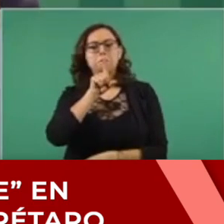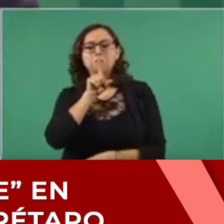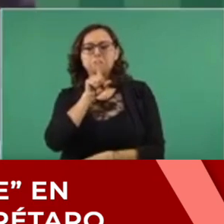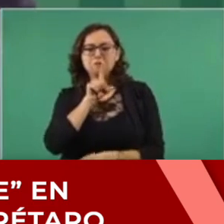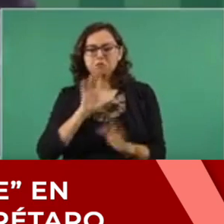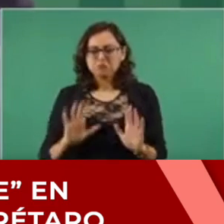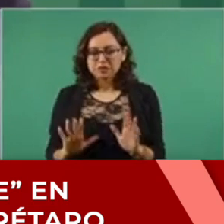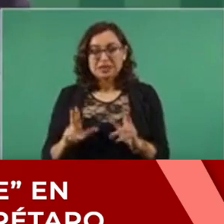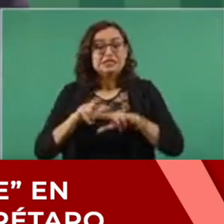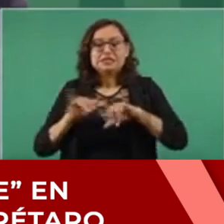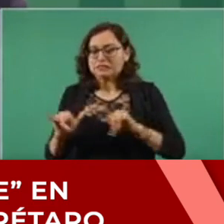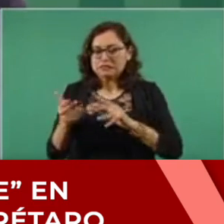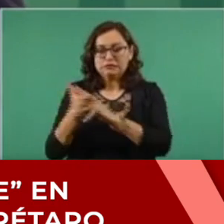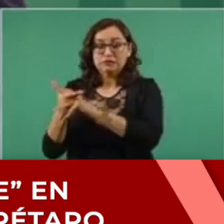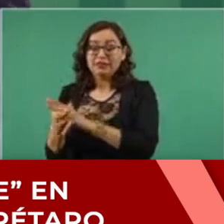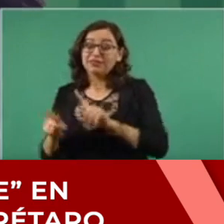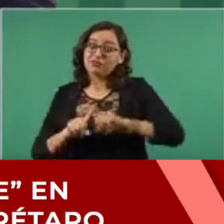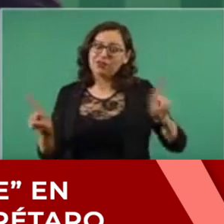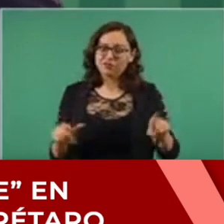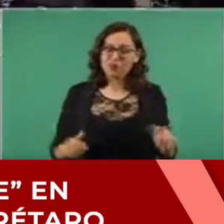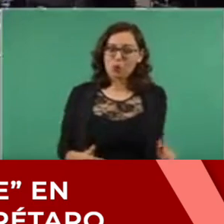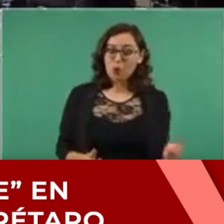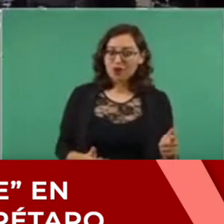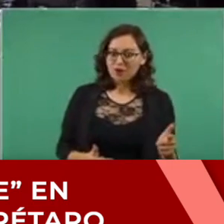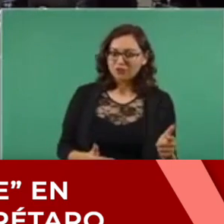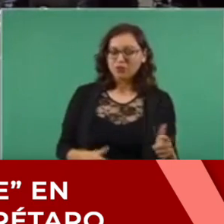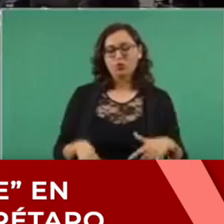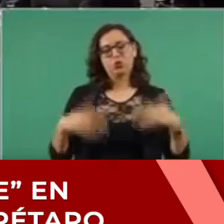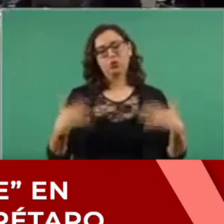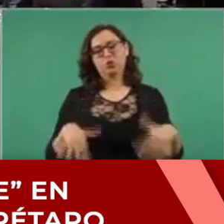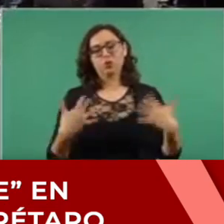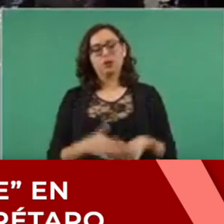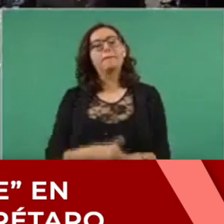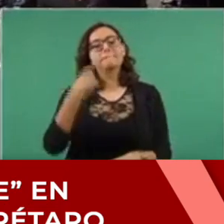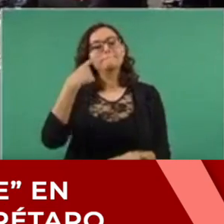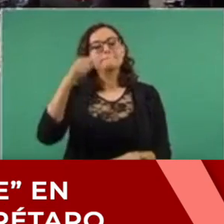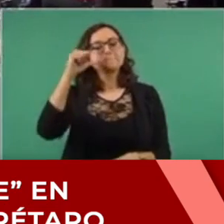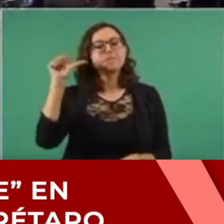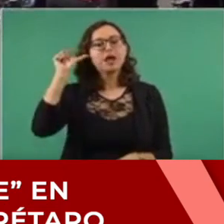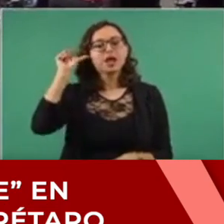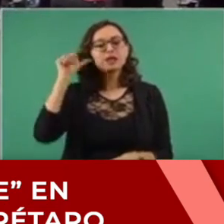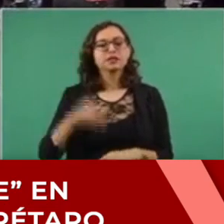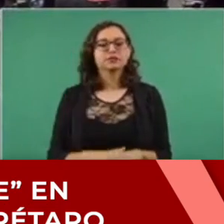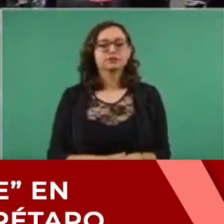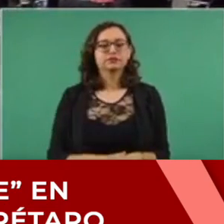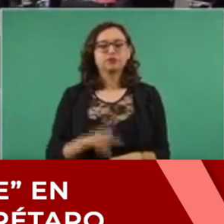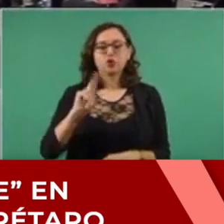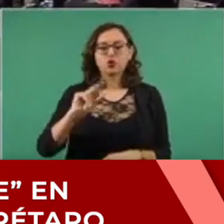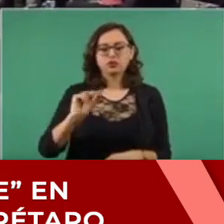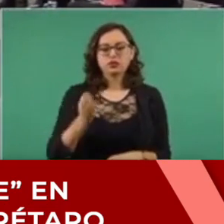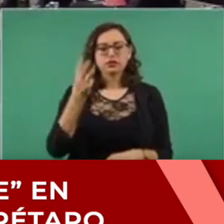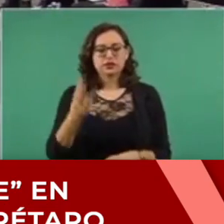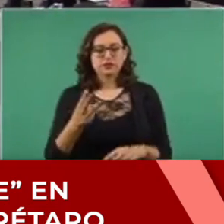al caso de buena suerte mezclar miren esto fue ayer 83 omissis